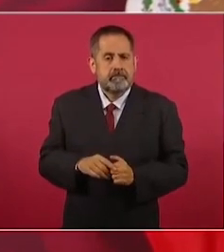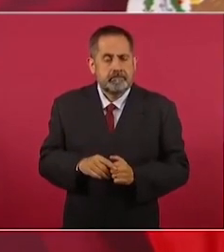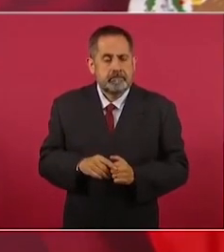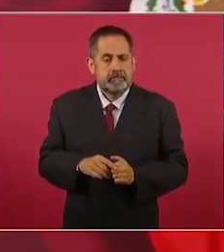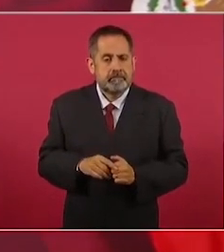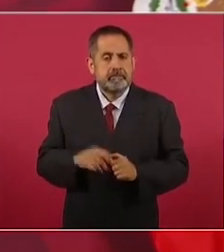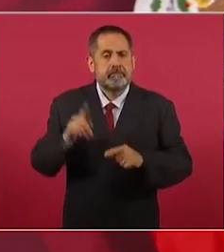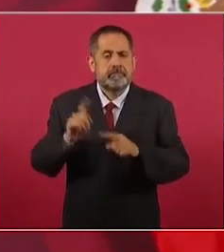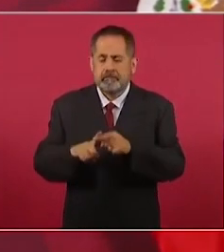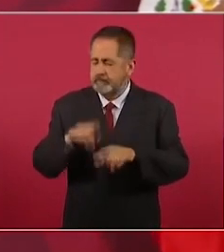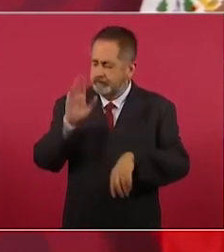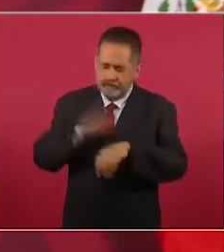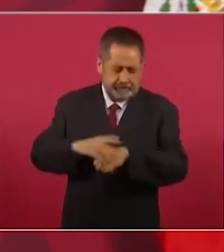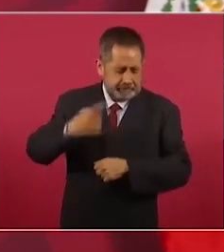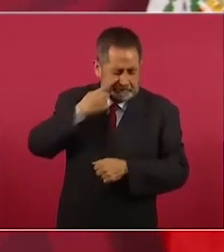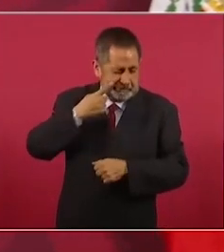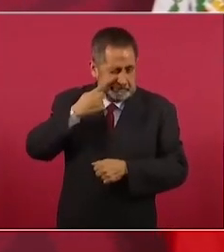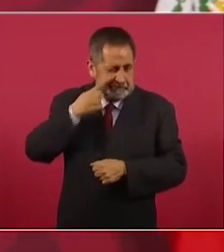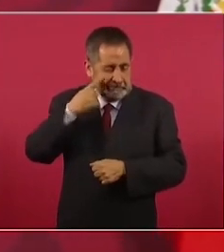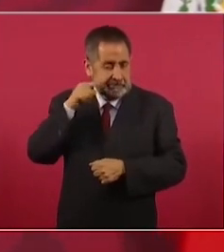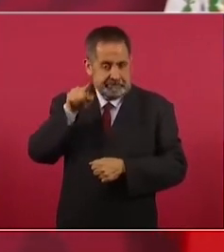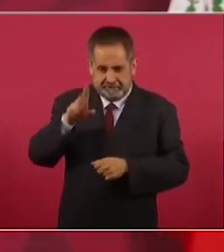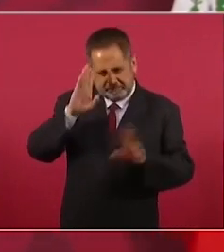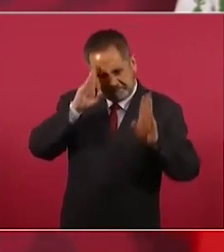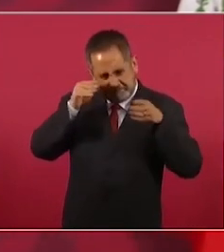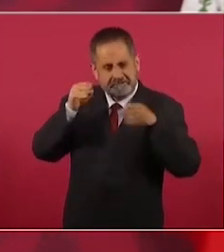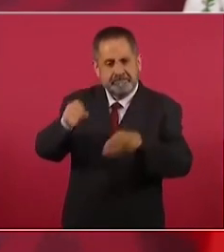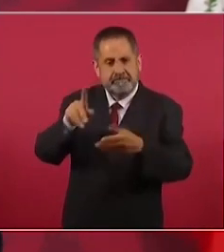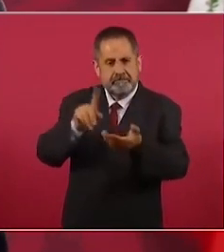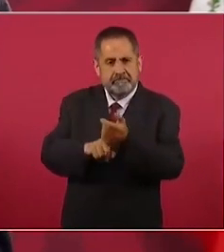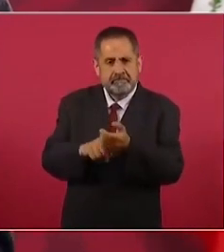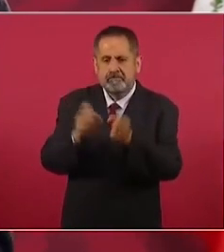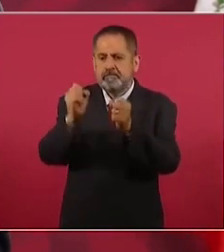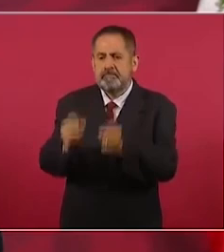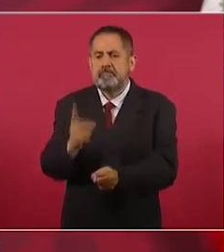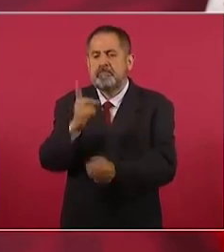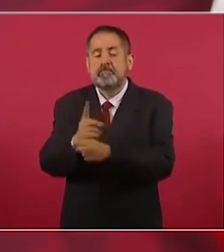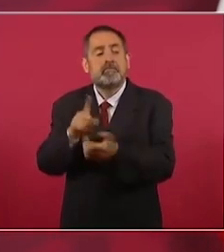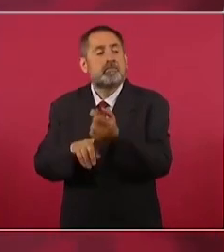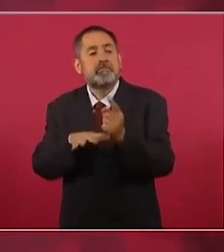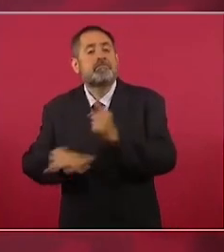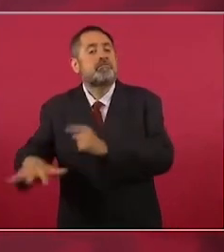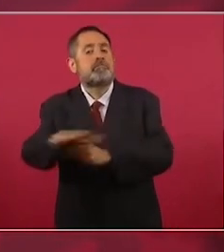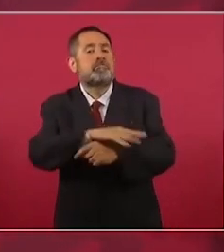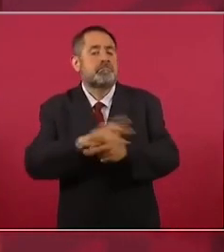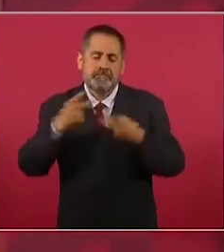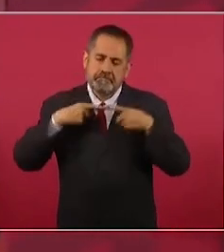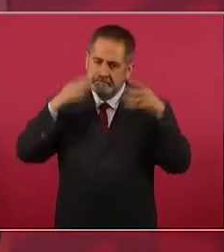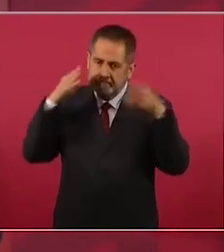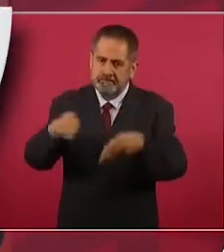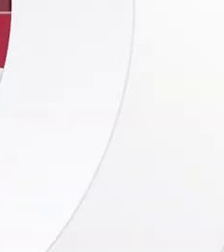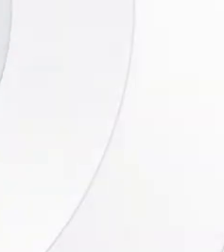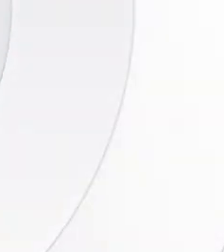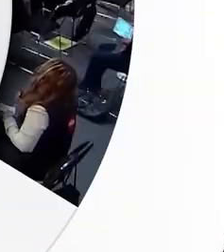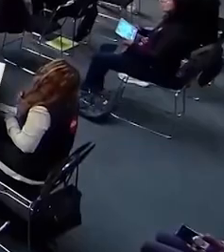va a ser predominantemente orientado a la seguridad pública.